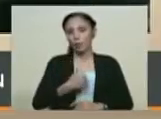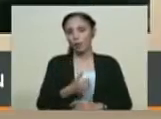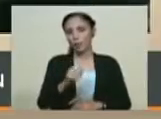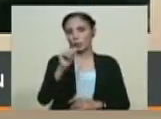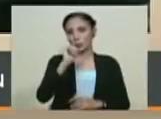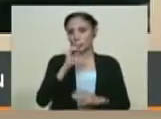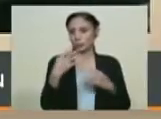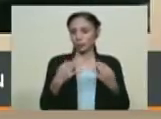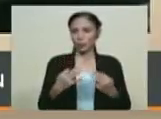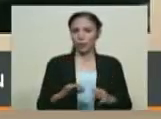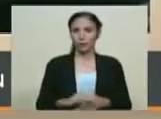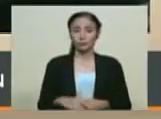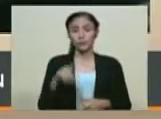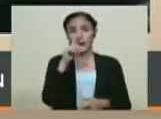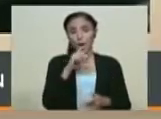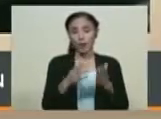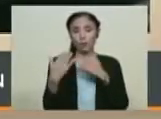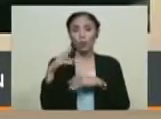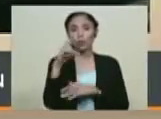Eso fue en el